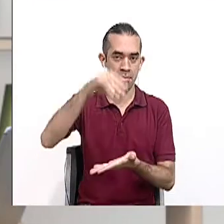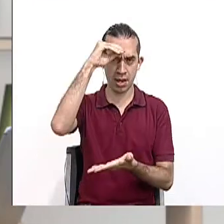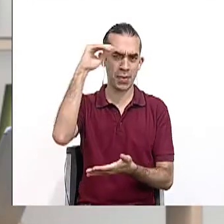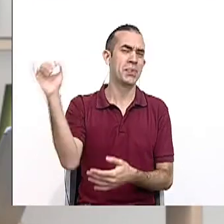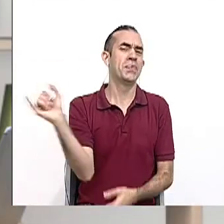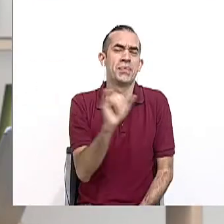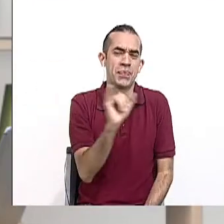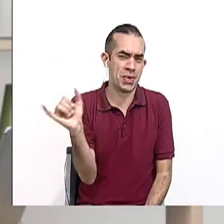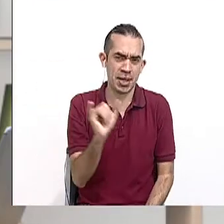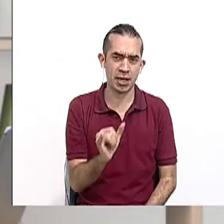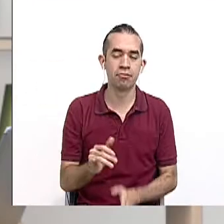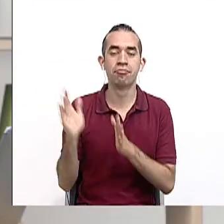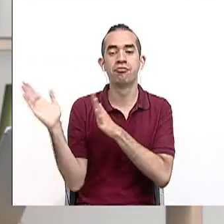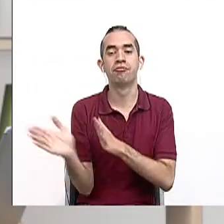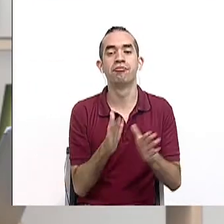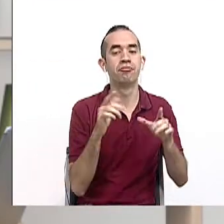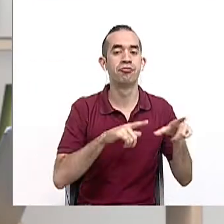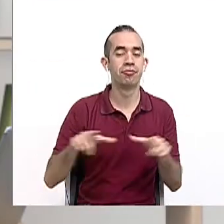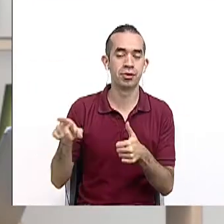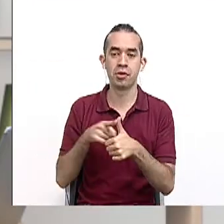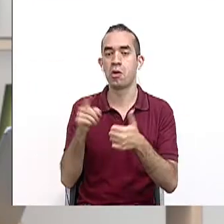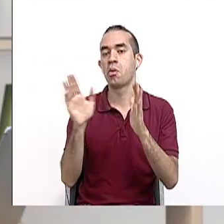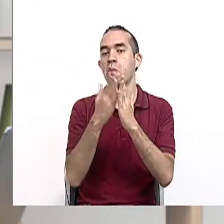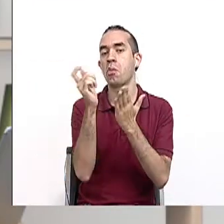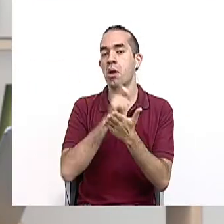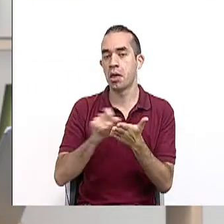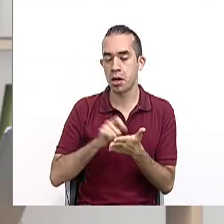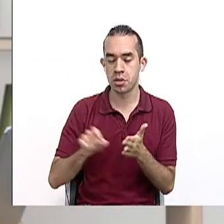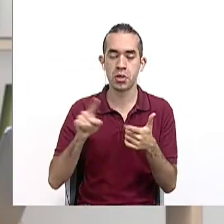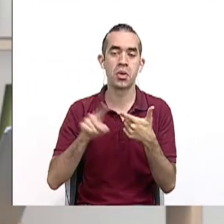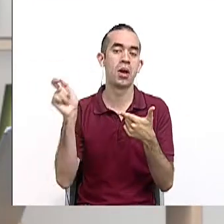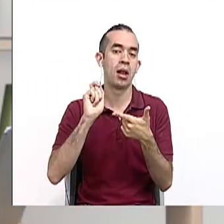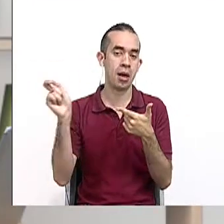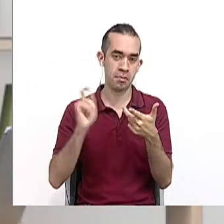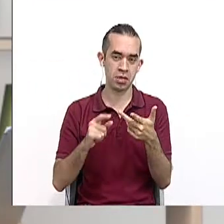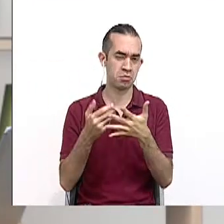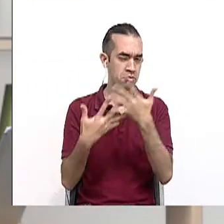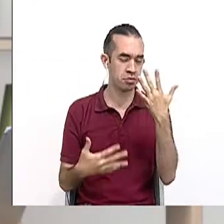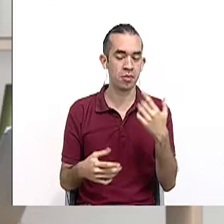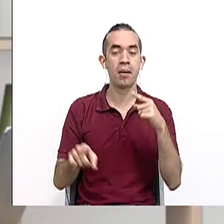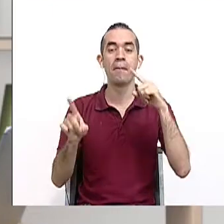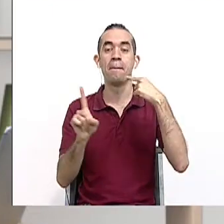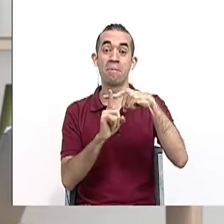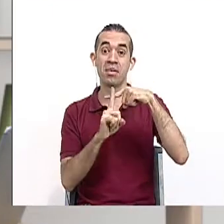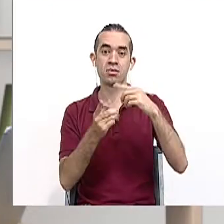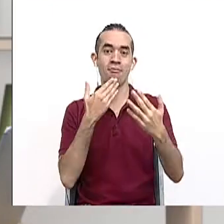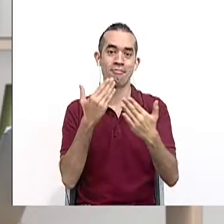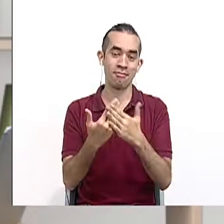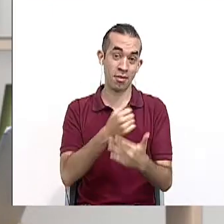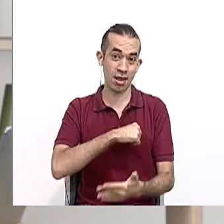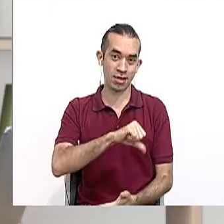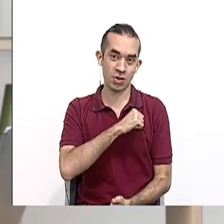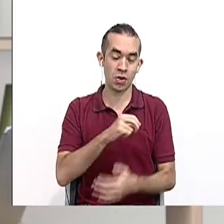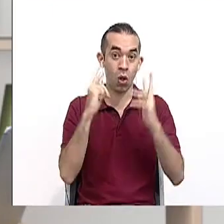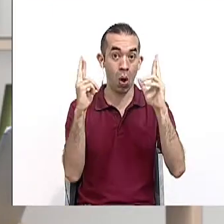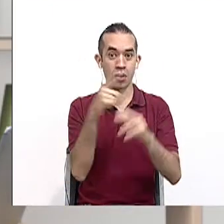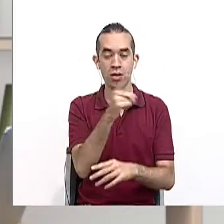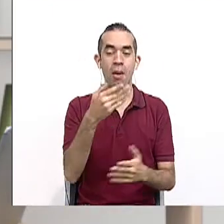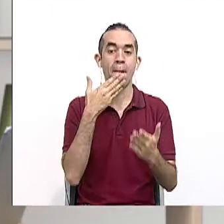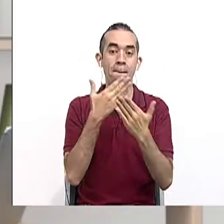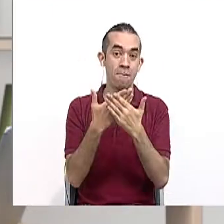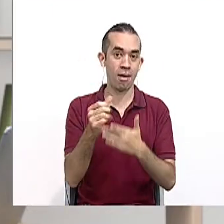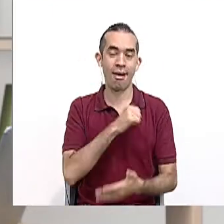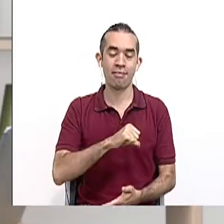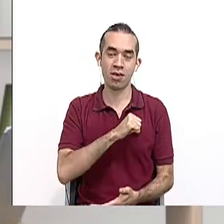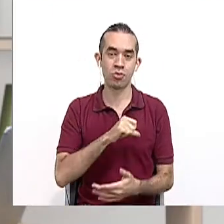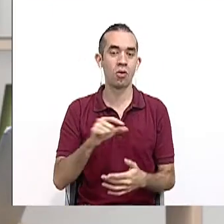nuestros implementos, cuaderno, lápiz, pero también con nuestra buena actitud. Así que espero que estén con esa buena actitud, bien